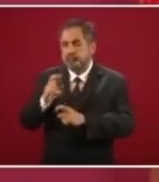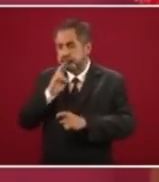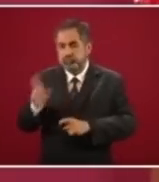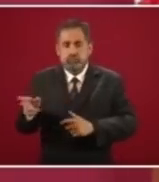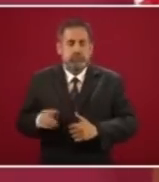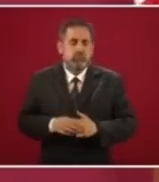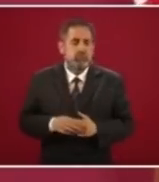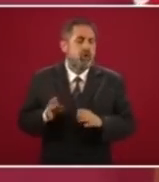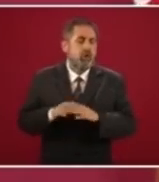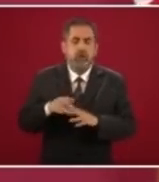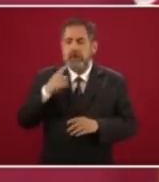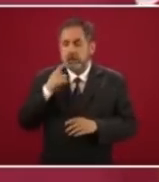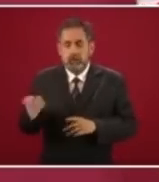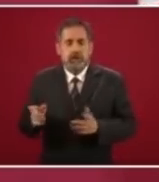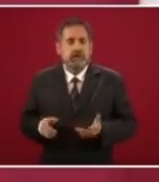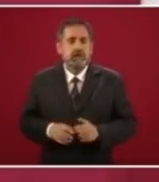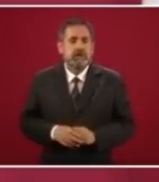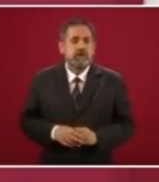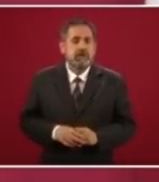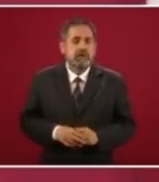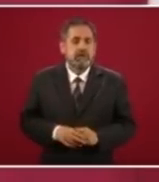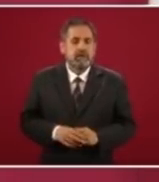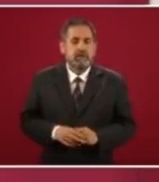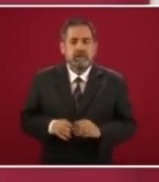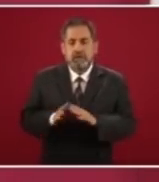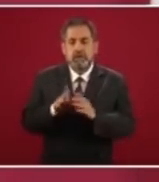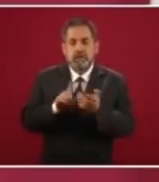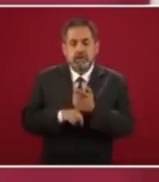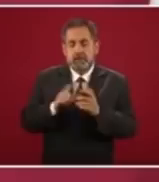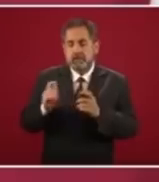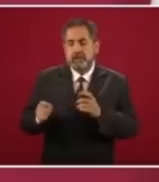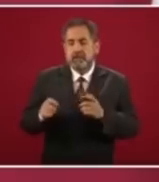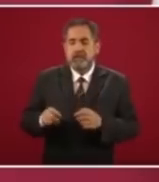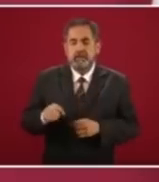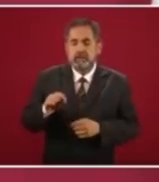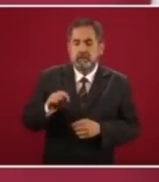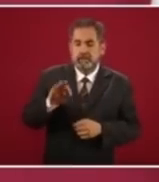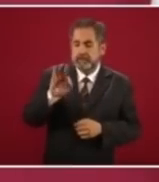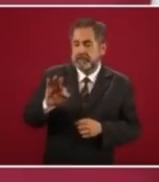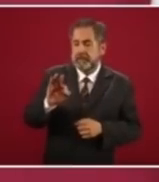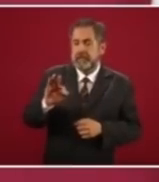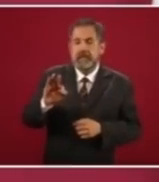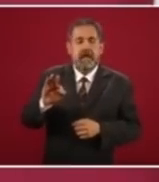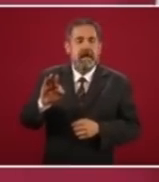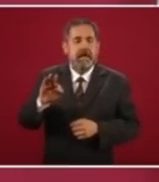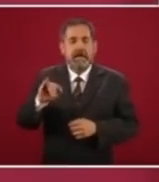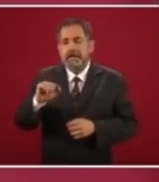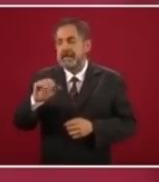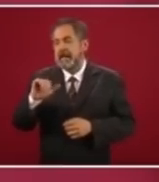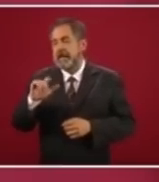cómo presentar denuncias ante la Fiscalía Anticorrupción.